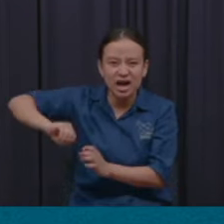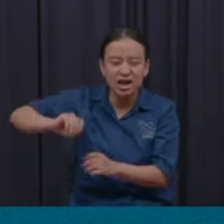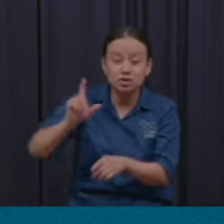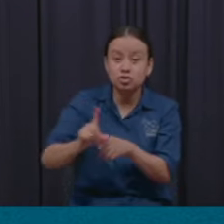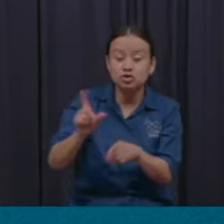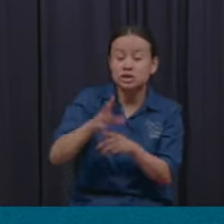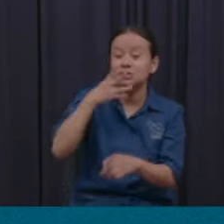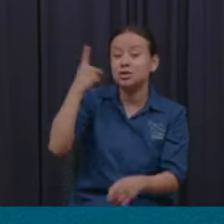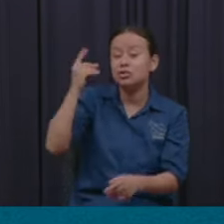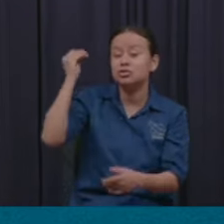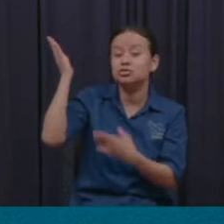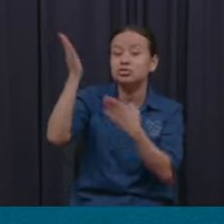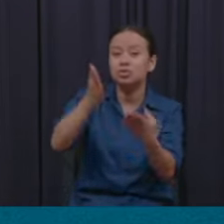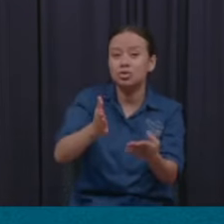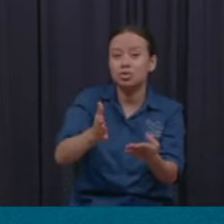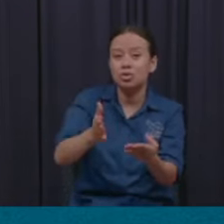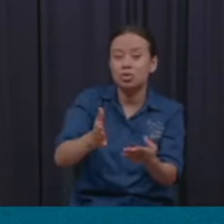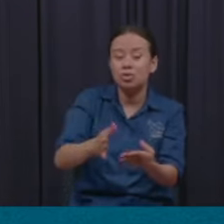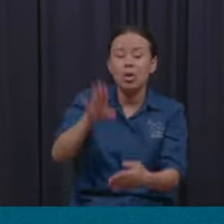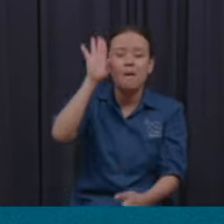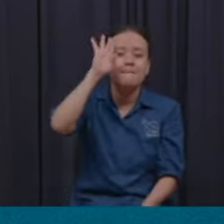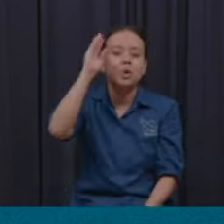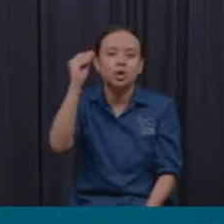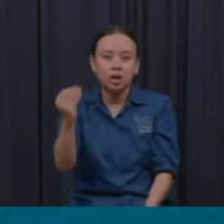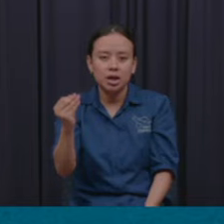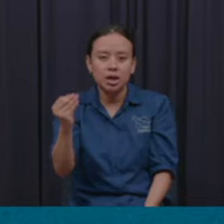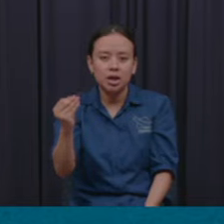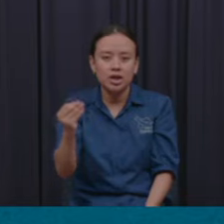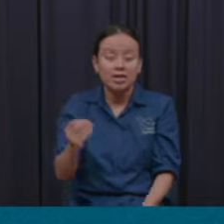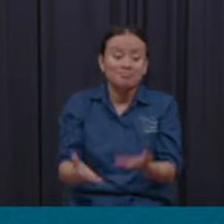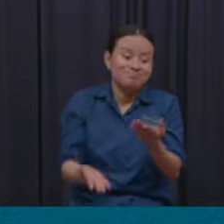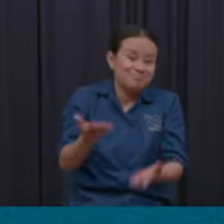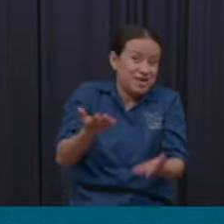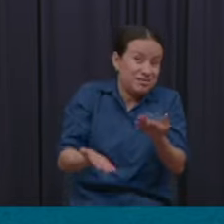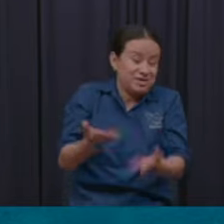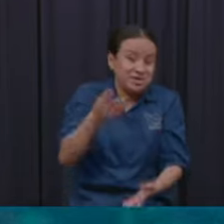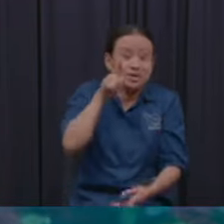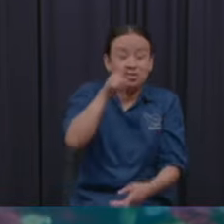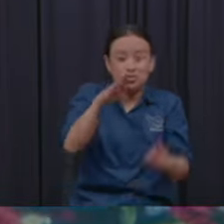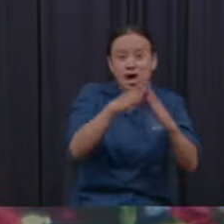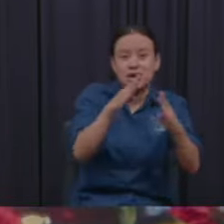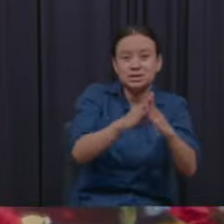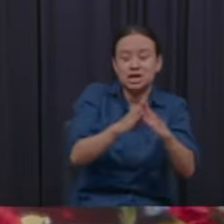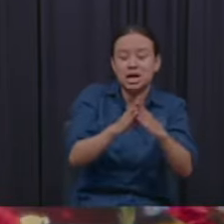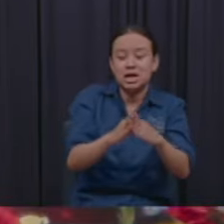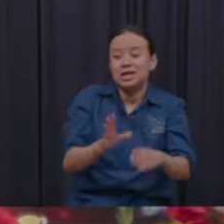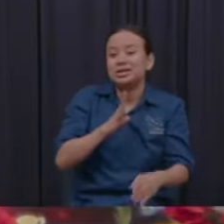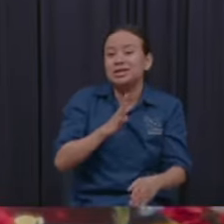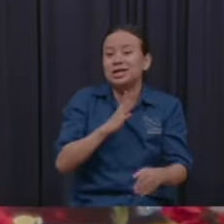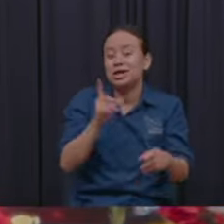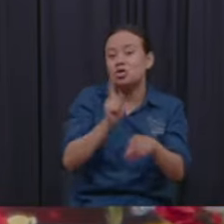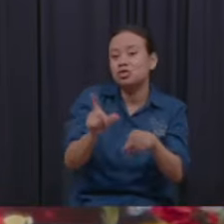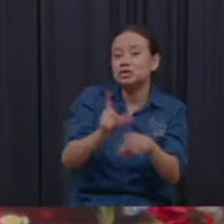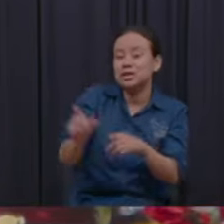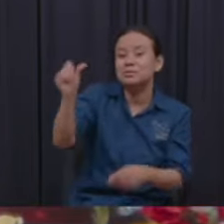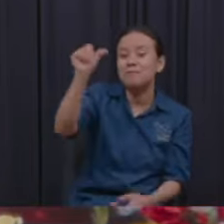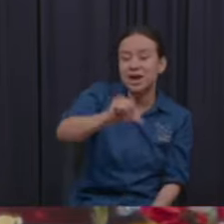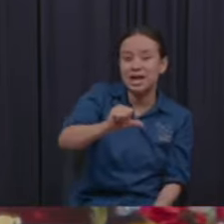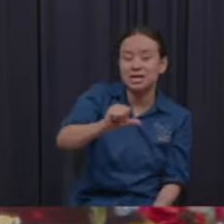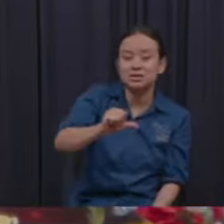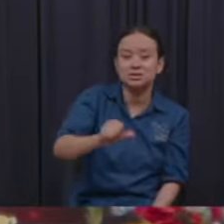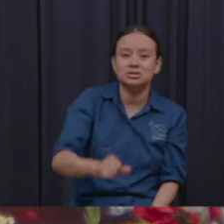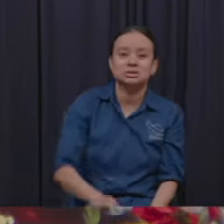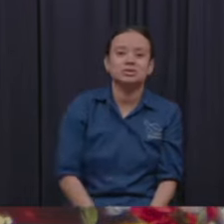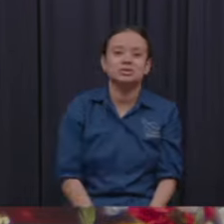quizás alguna cosa abominable se metió en la casa. Y desde ese momento la casa se volvió anatema.